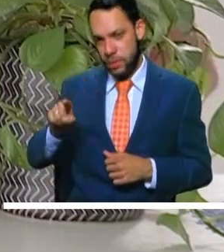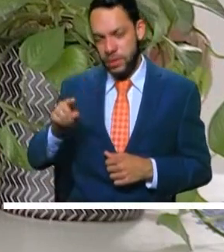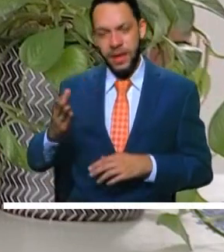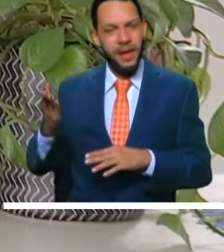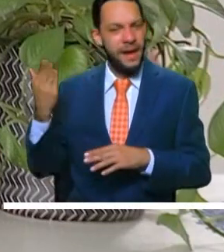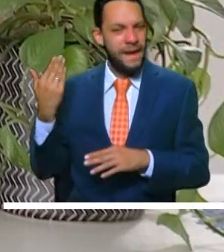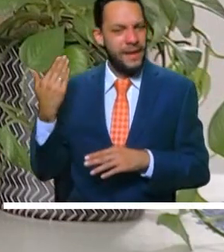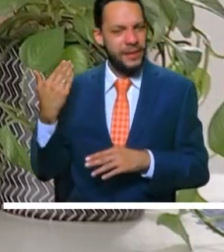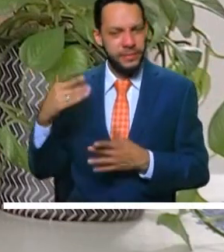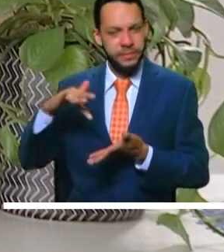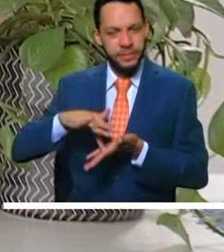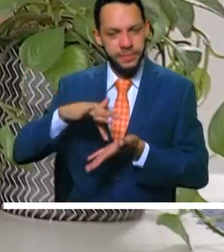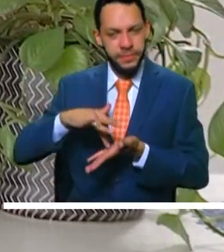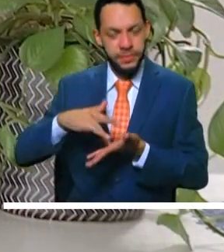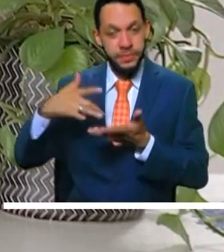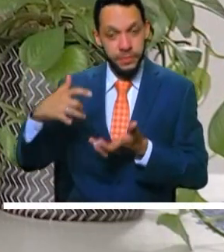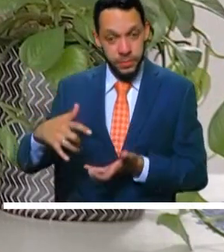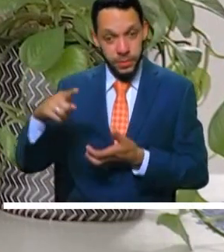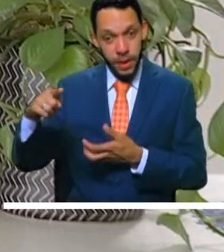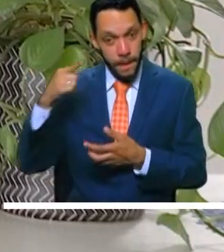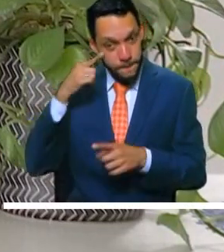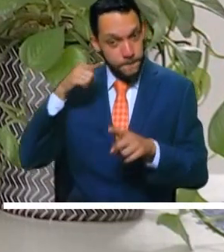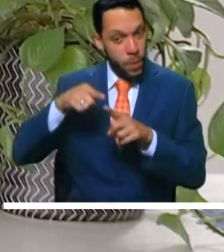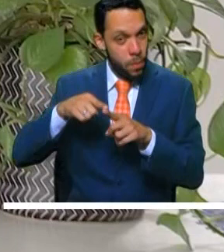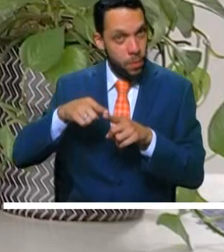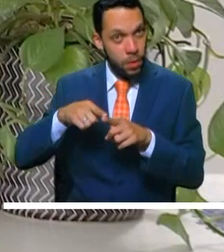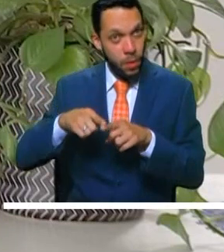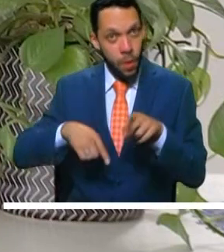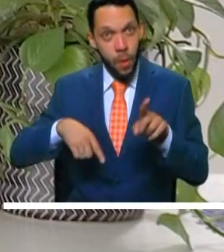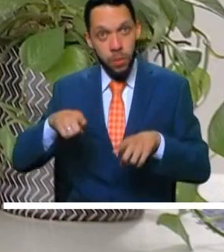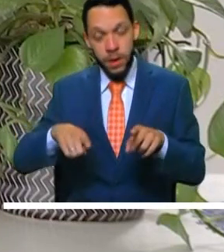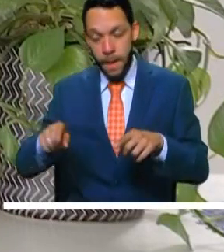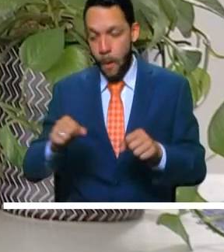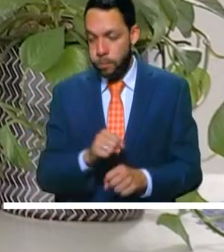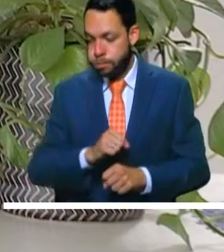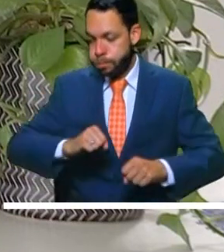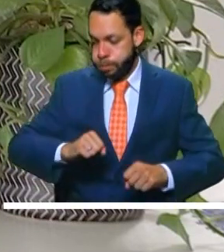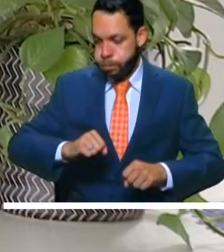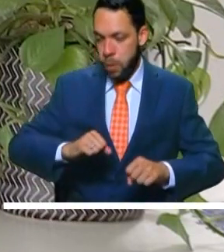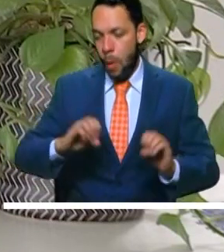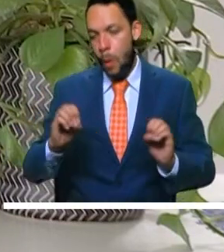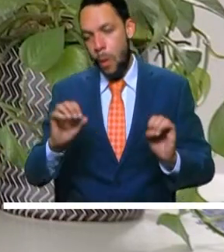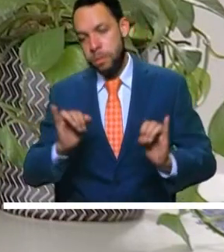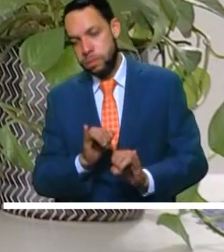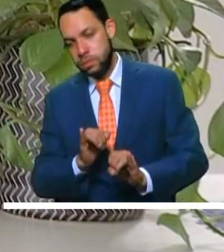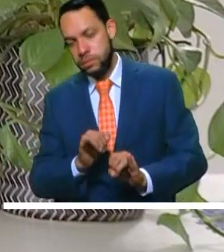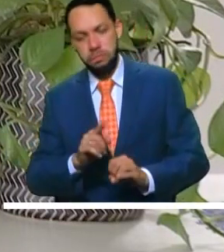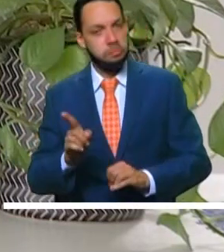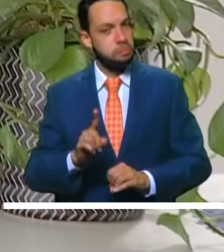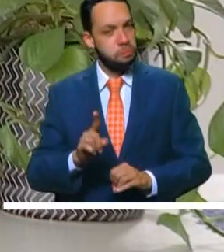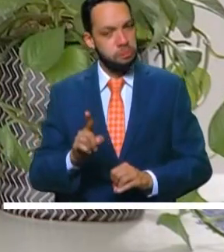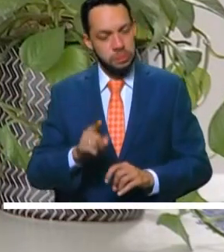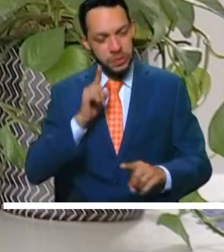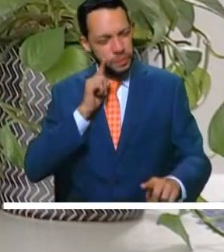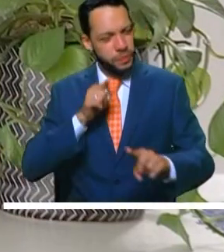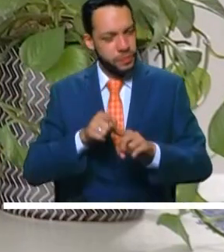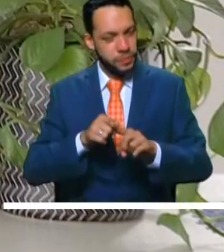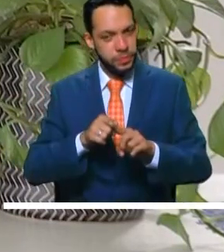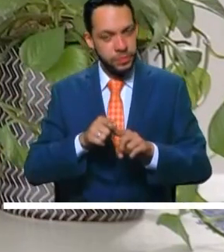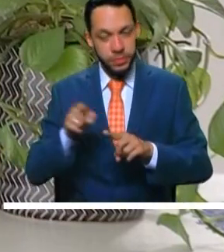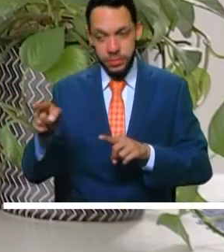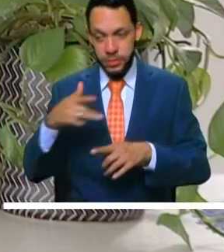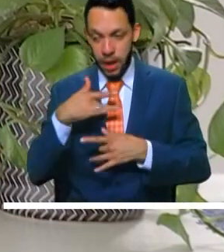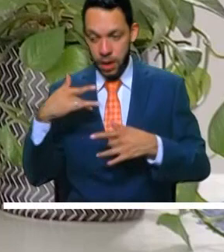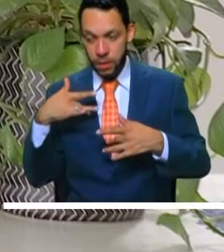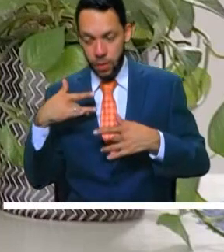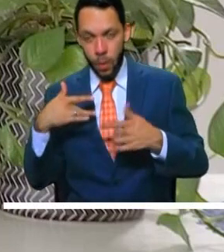un proceso de desintoxicación. Ella no está pensando en que si está con sobrepeso o no tiene sobrepeso. No, porque es que el problema de ella ya no es de